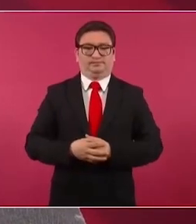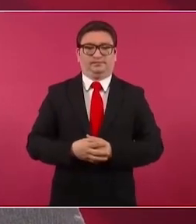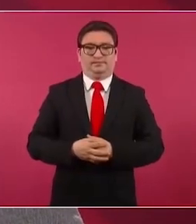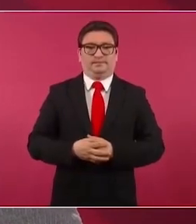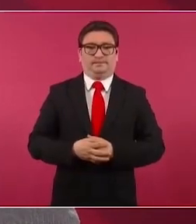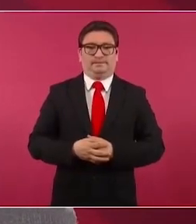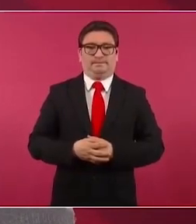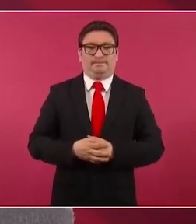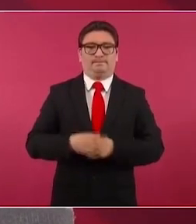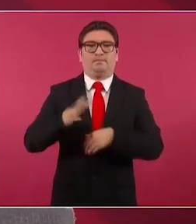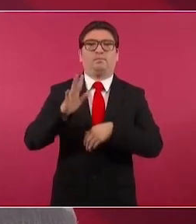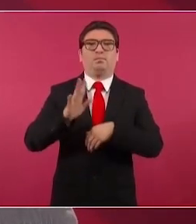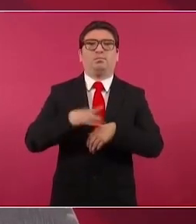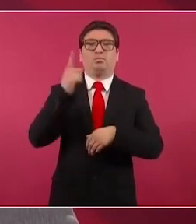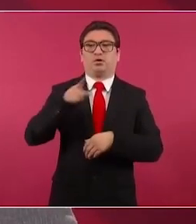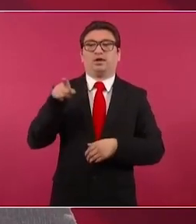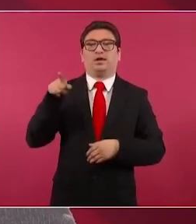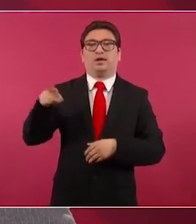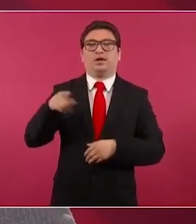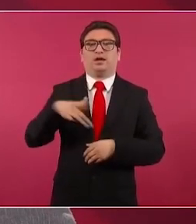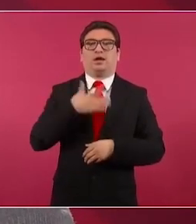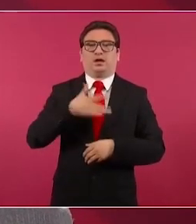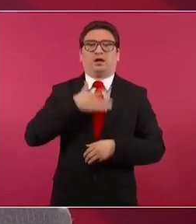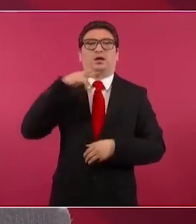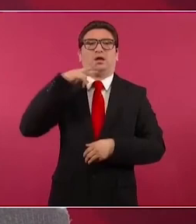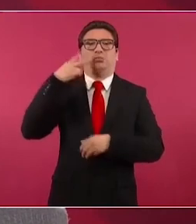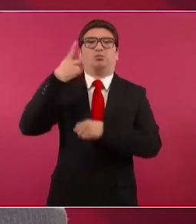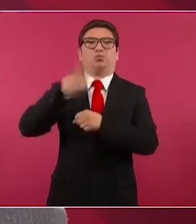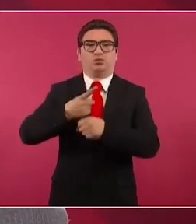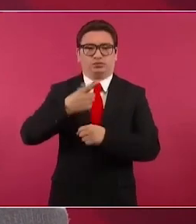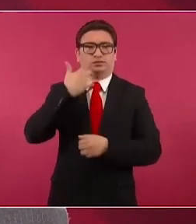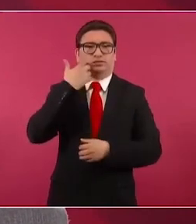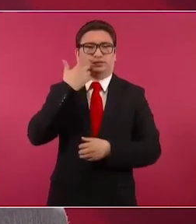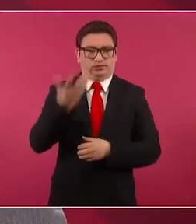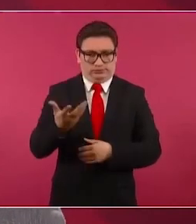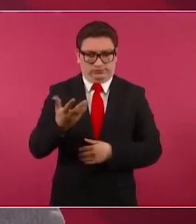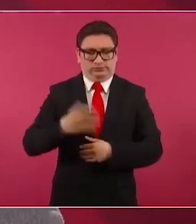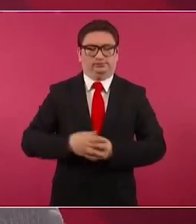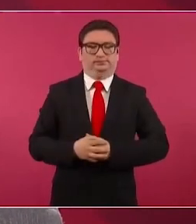porque hubo voluntad para que se